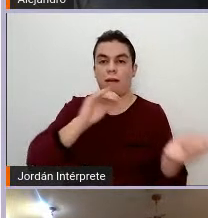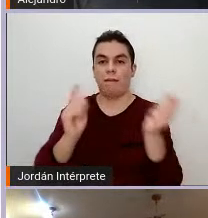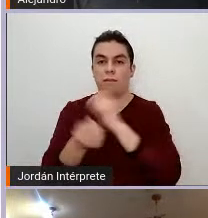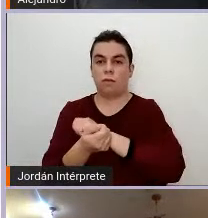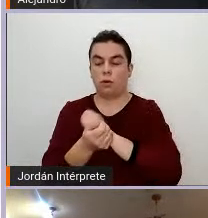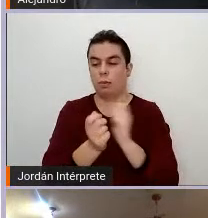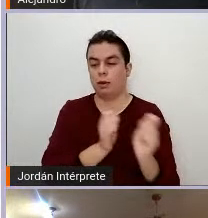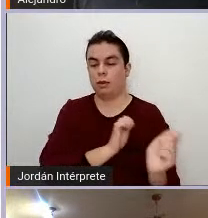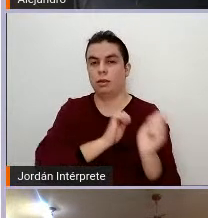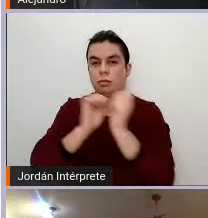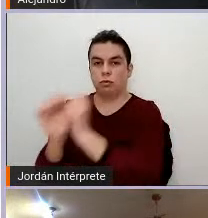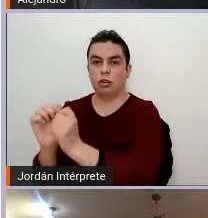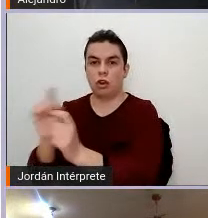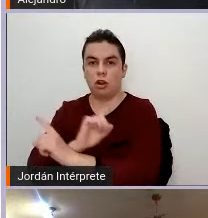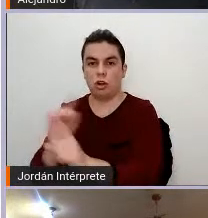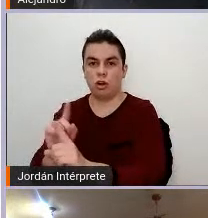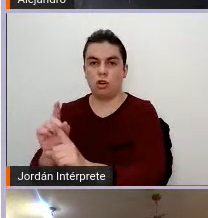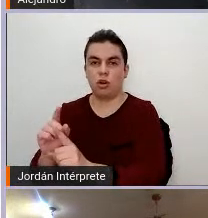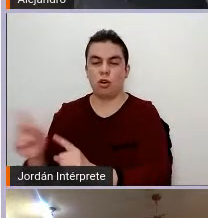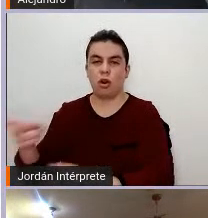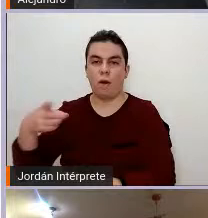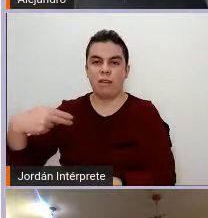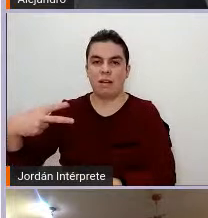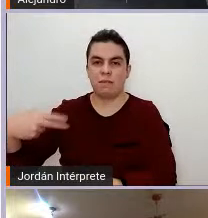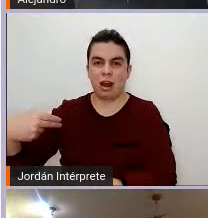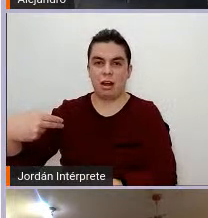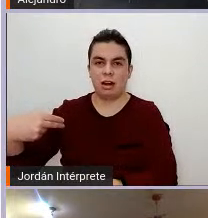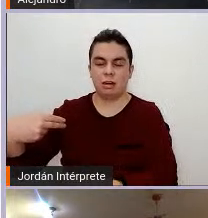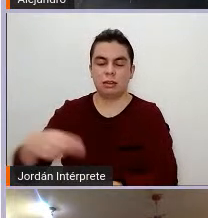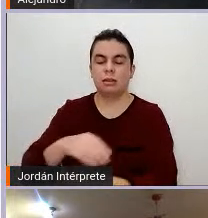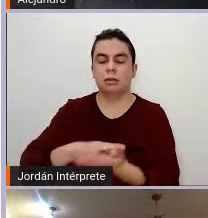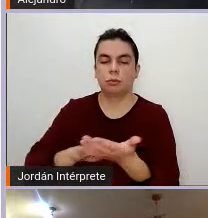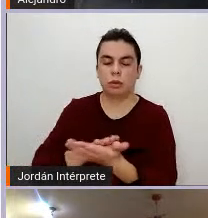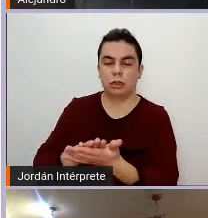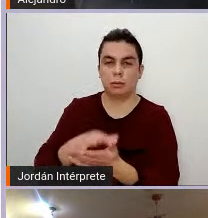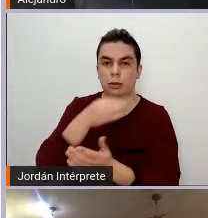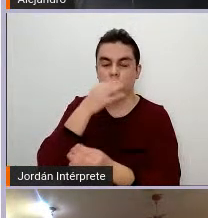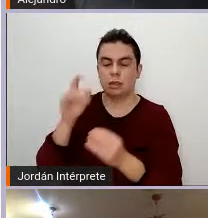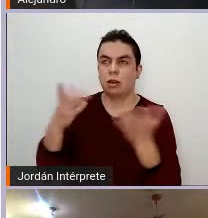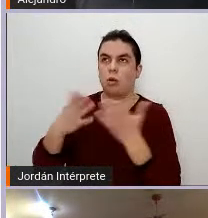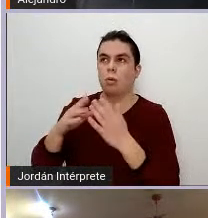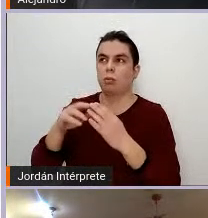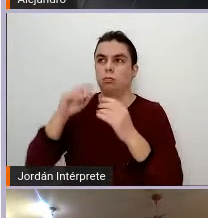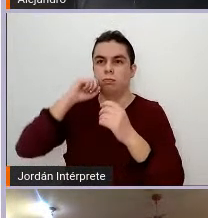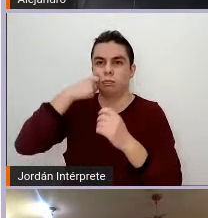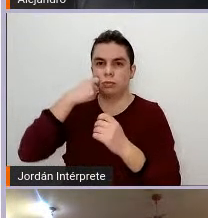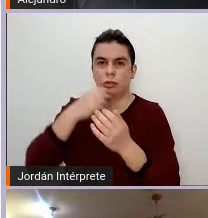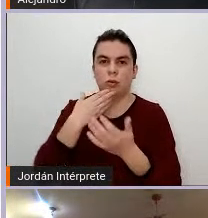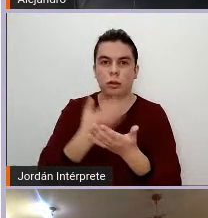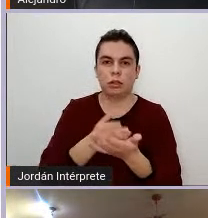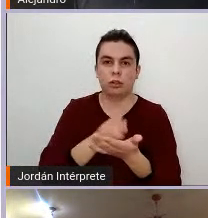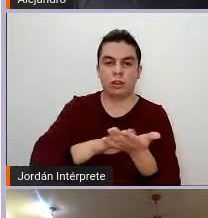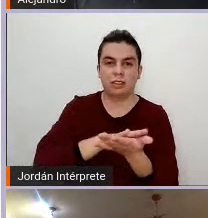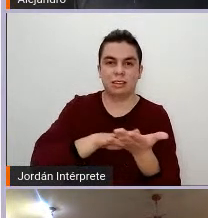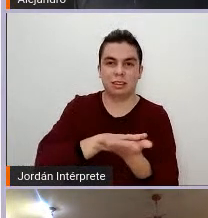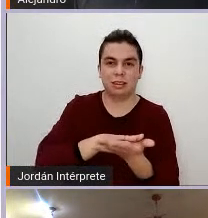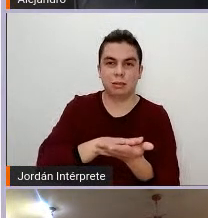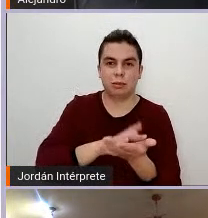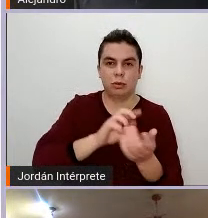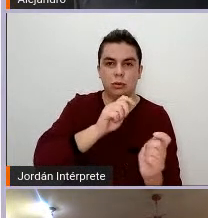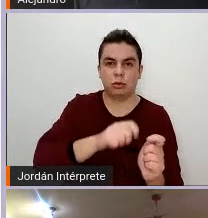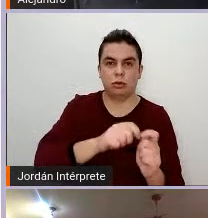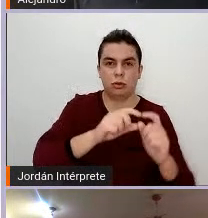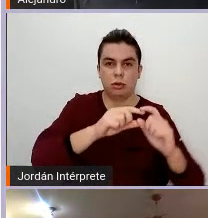denominación intersemiótica fue utilizada por Jakobson para describir de forma general las transferencias que sucedían entre un